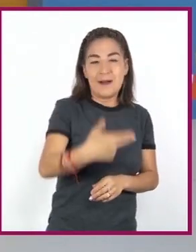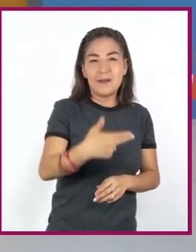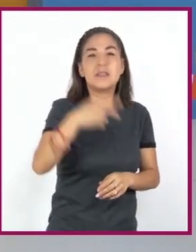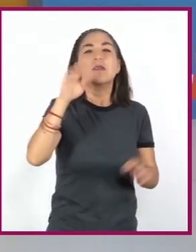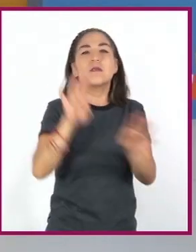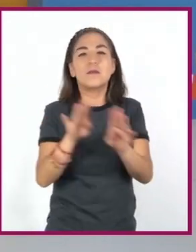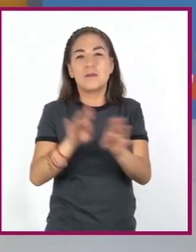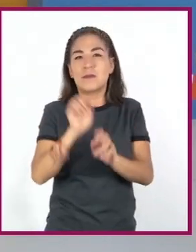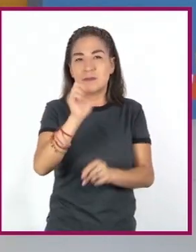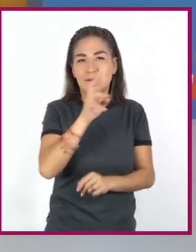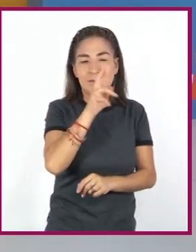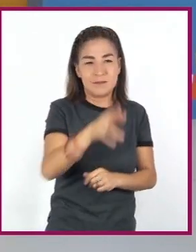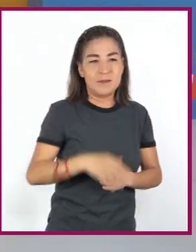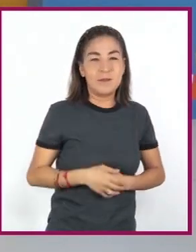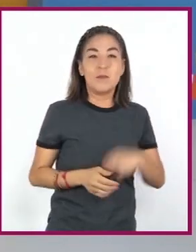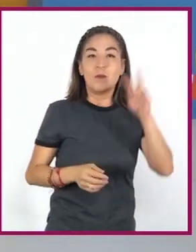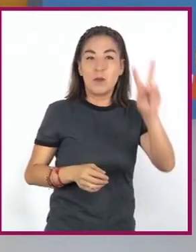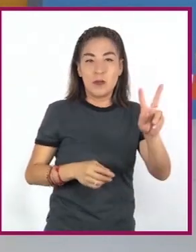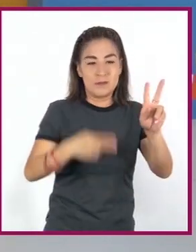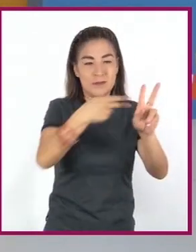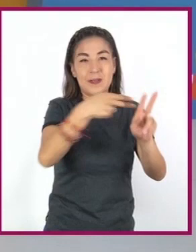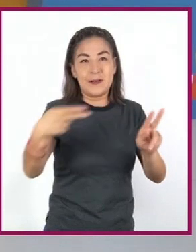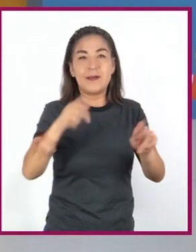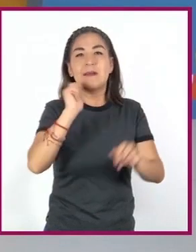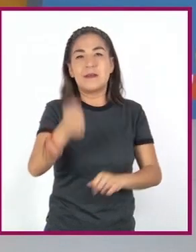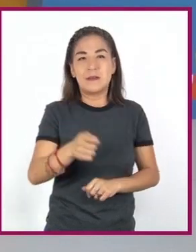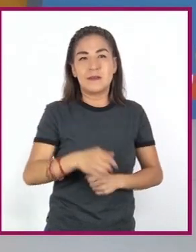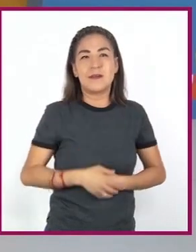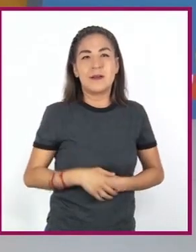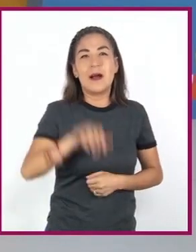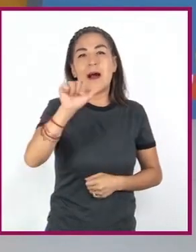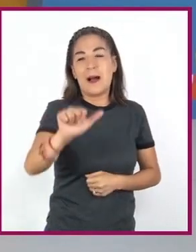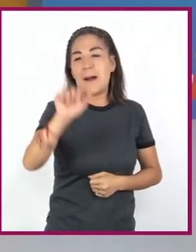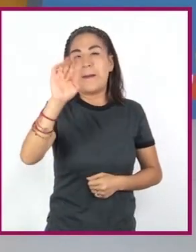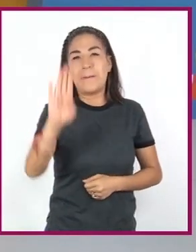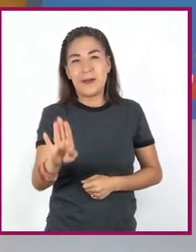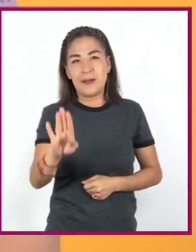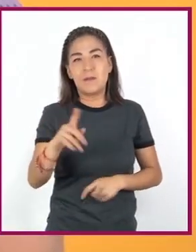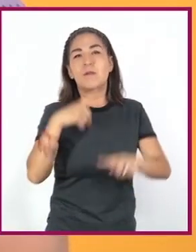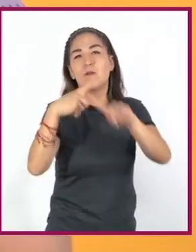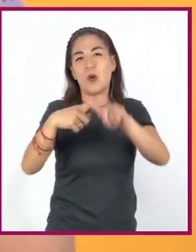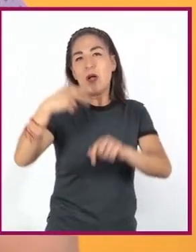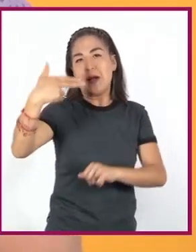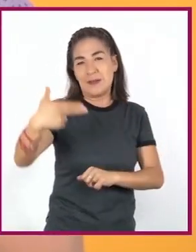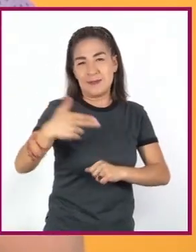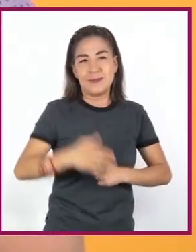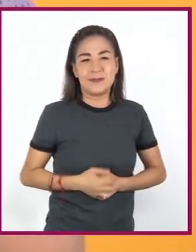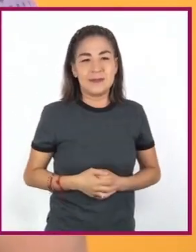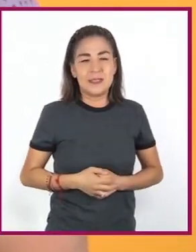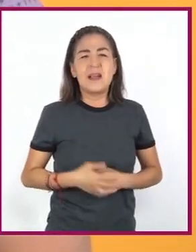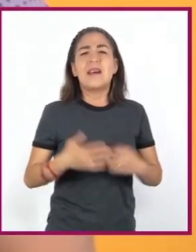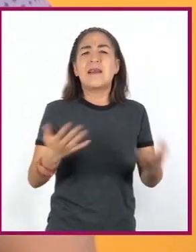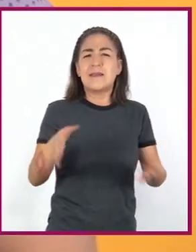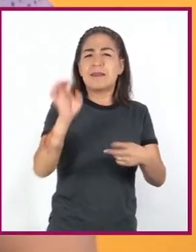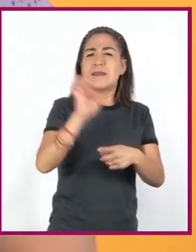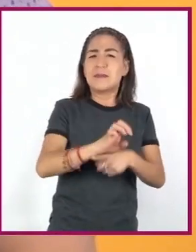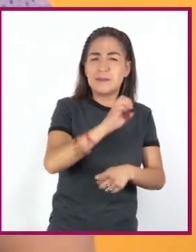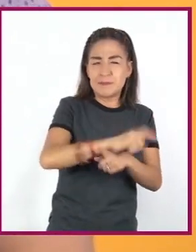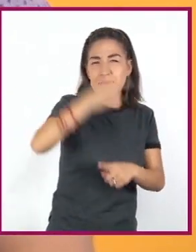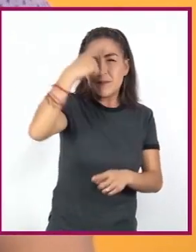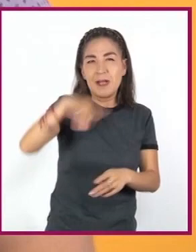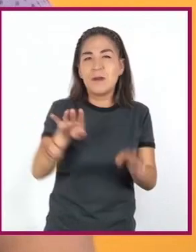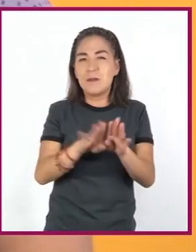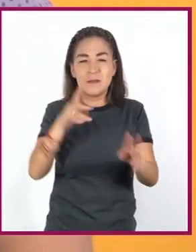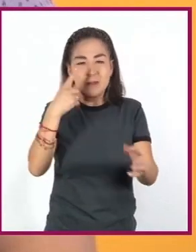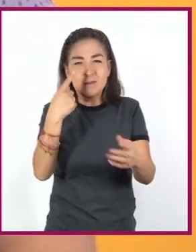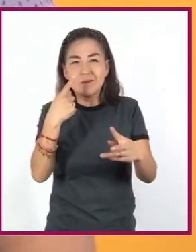la fórmula es volumen igual a AB por H. Entonces, para calcular